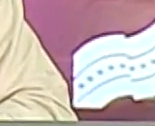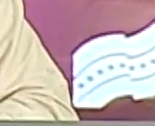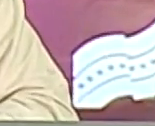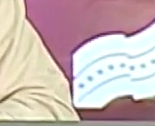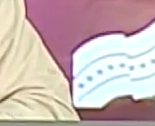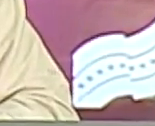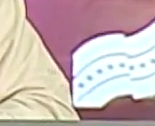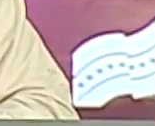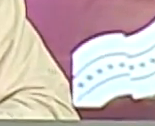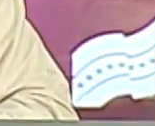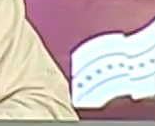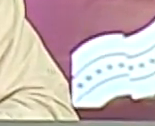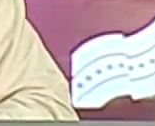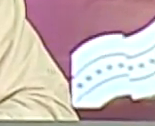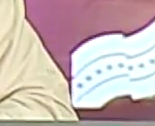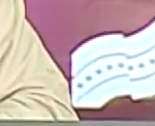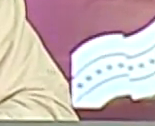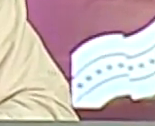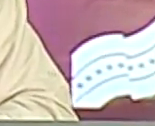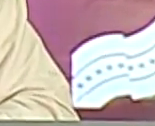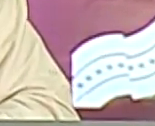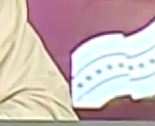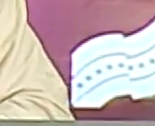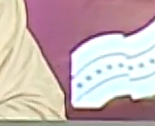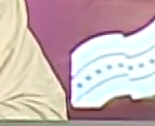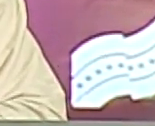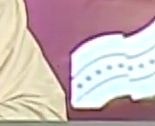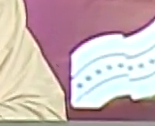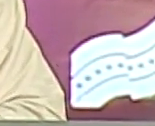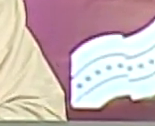al pueblo y a más nadie.